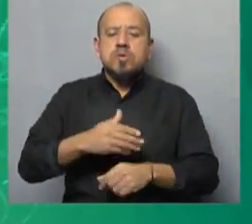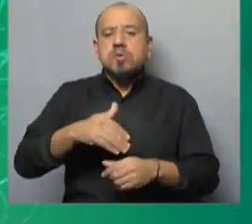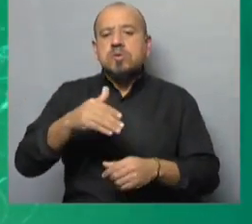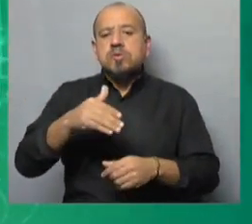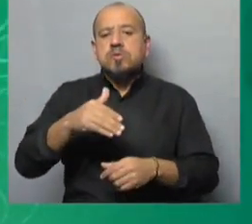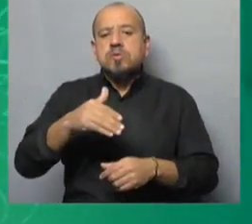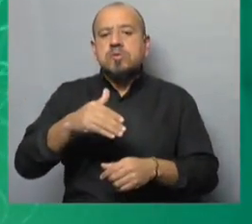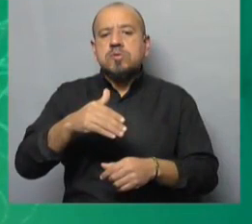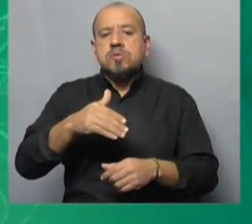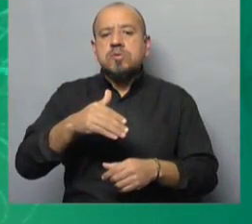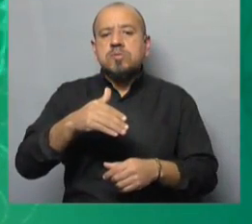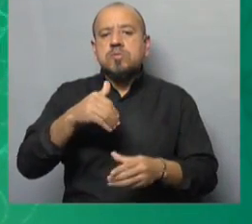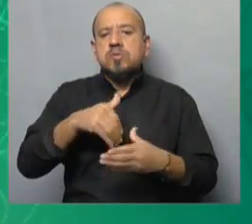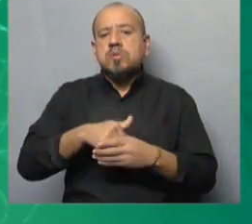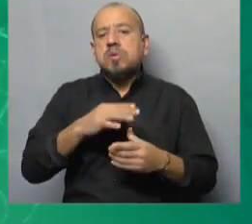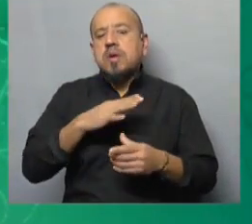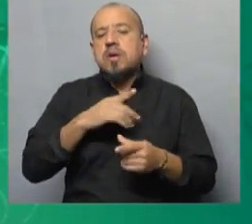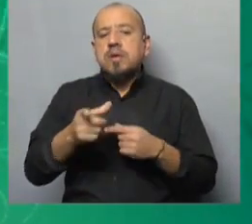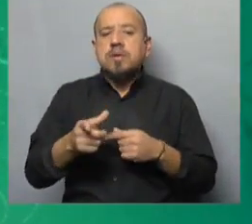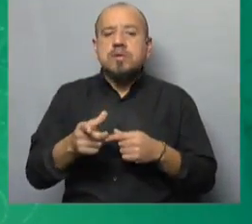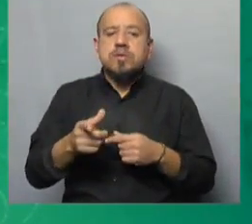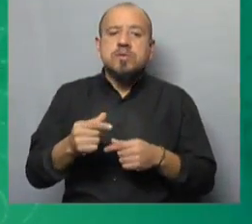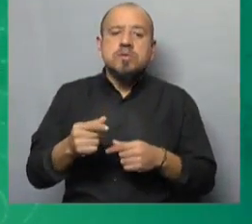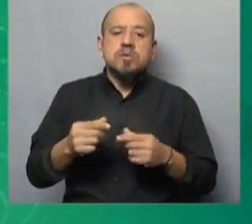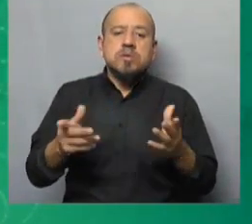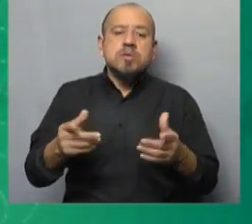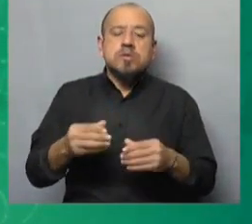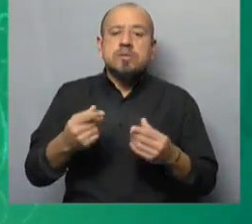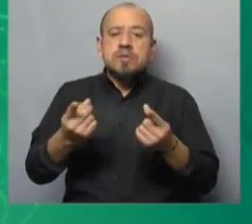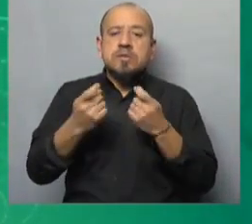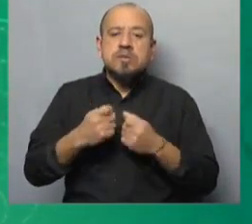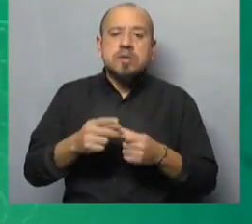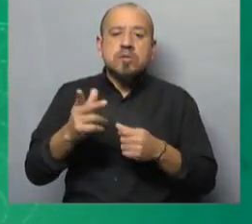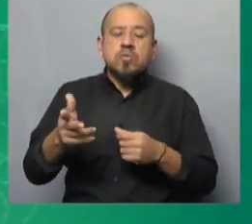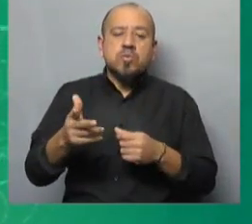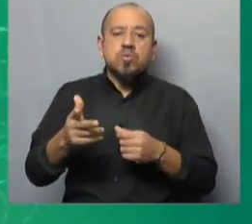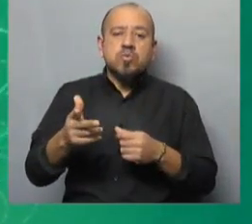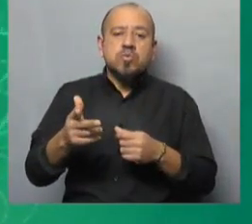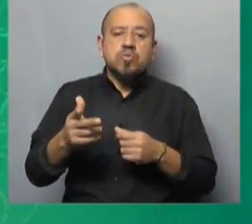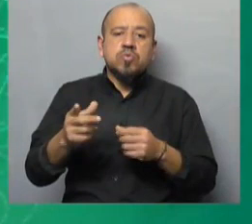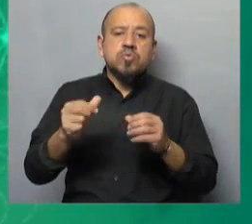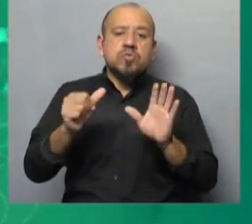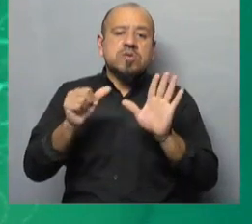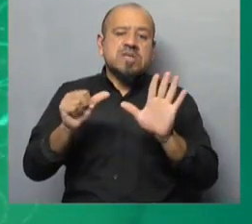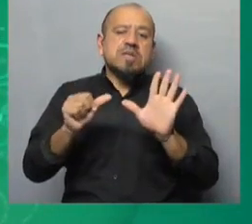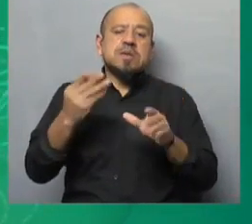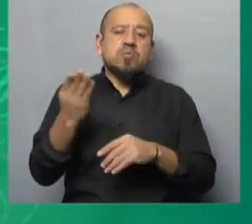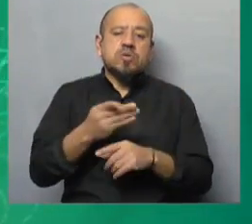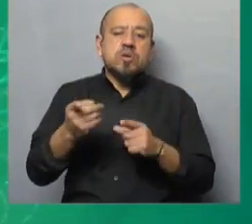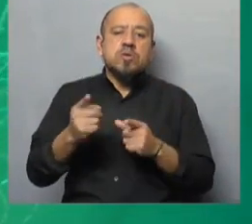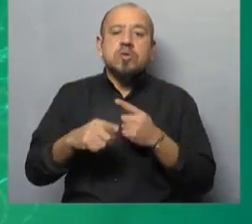en una primera votación se requieren dos tercios una mayoría calificada en principio no estaría en esos dos tercios